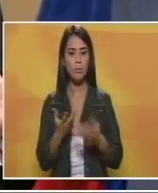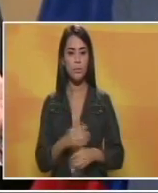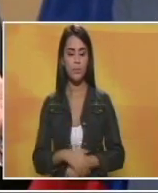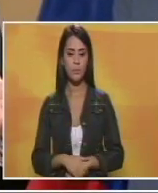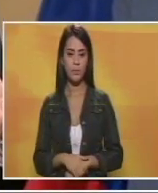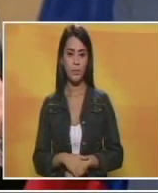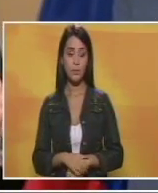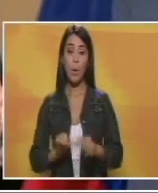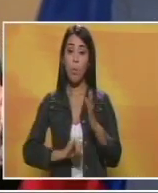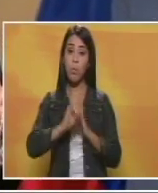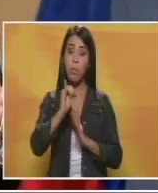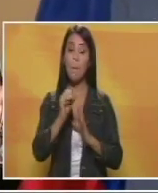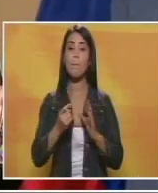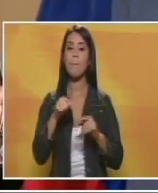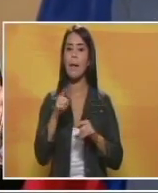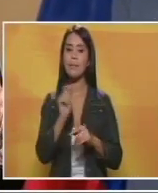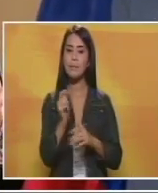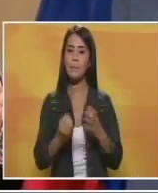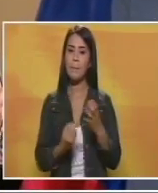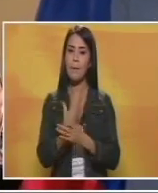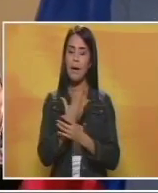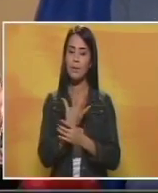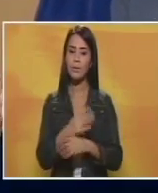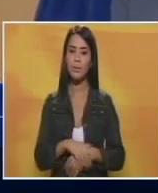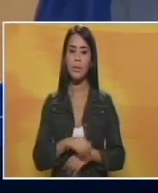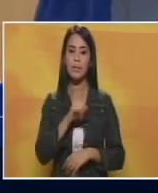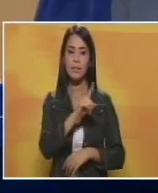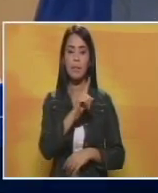Que la inflación para el mes de mayo es de